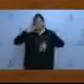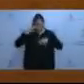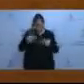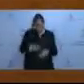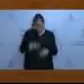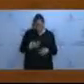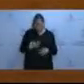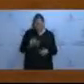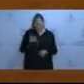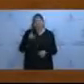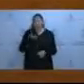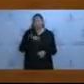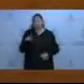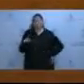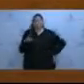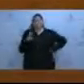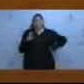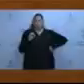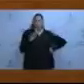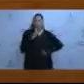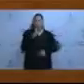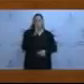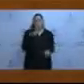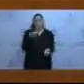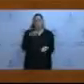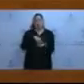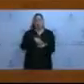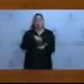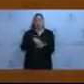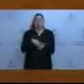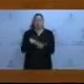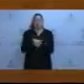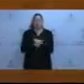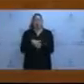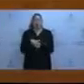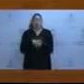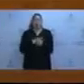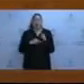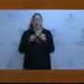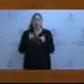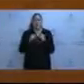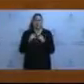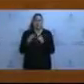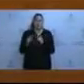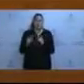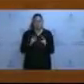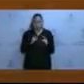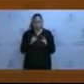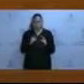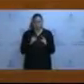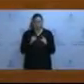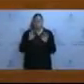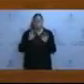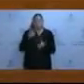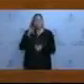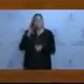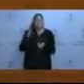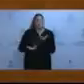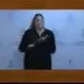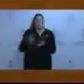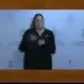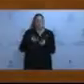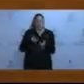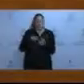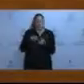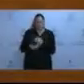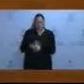el trabajo solo recogía los centros de lo que ahora se llama área metropolitana y urbana. Pero podemos, sin embargo, compararlo con otros datos